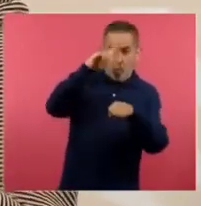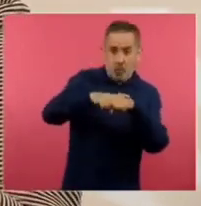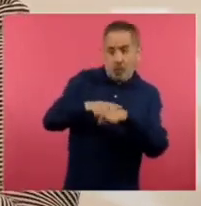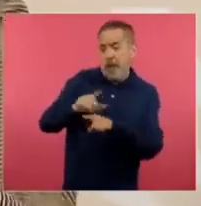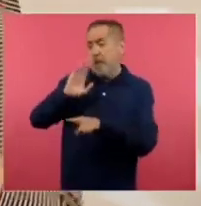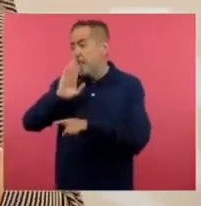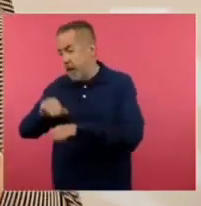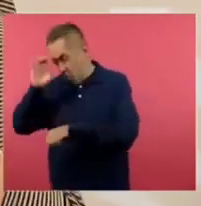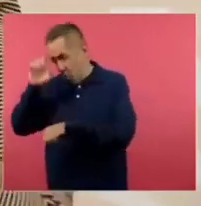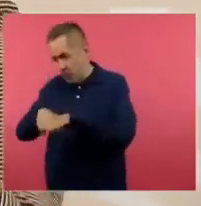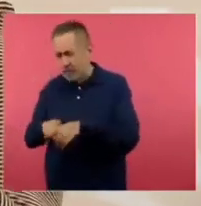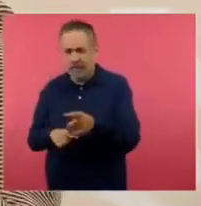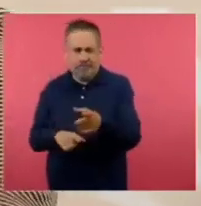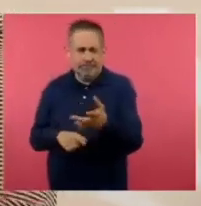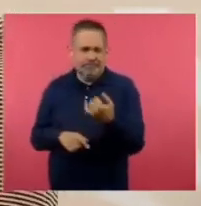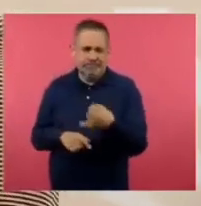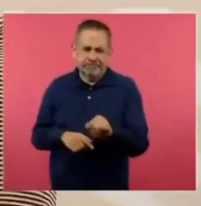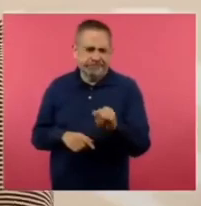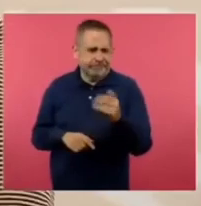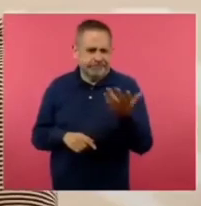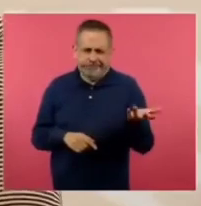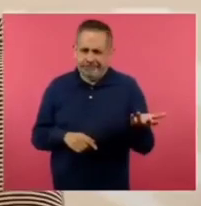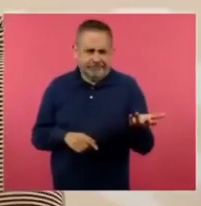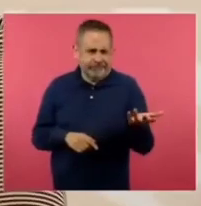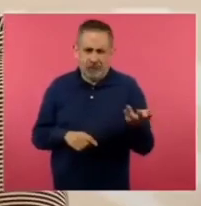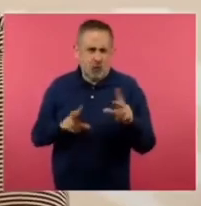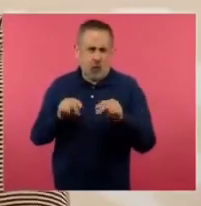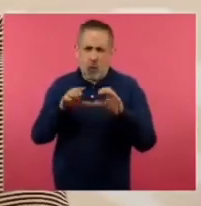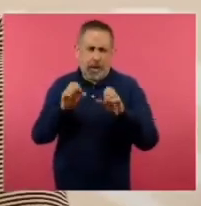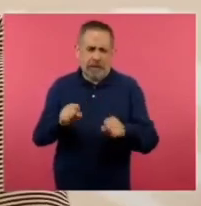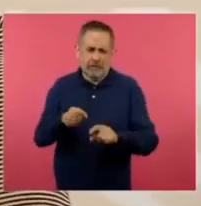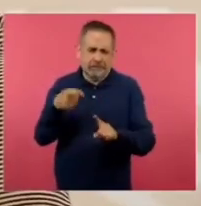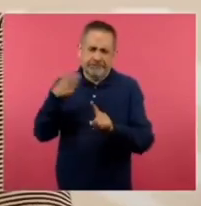y una mala cultura ahí. Y eso al final creo yo es un sesgo clasista, ¿no?